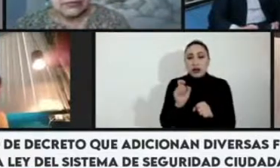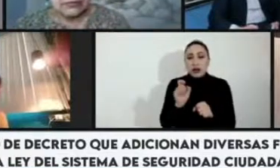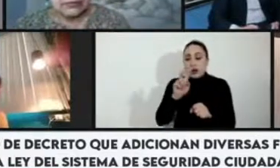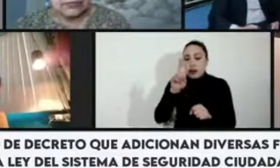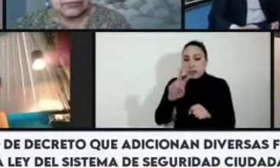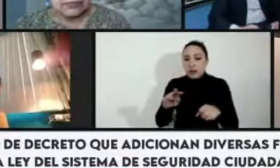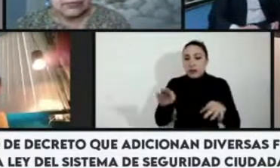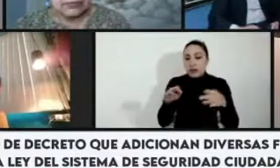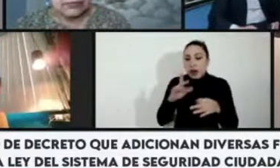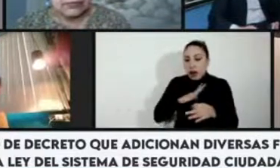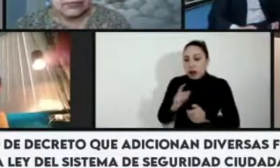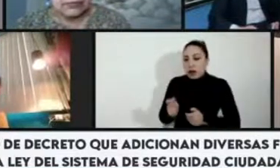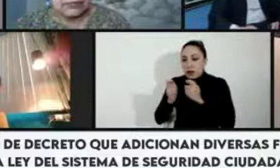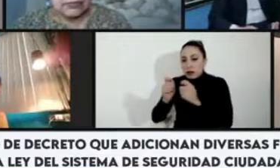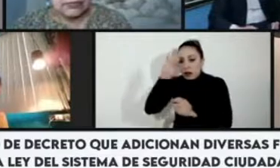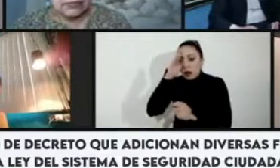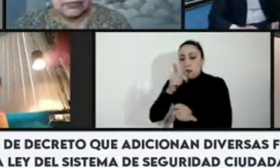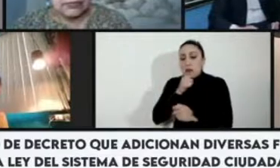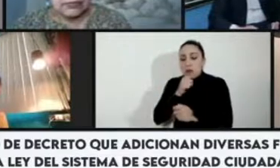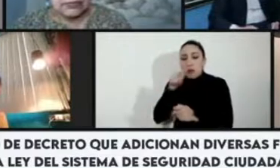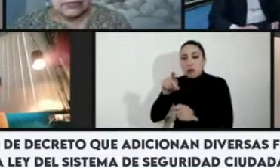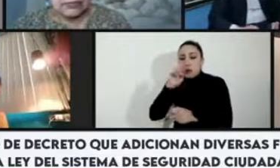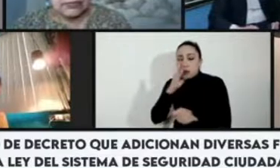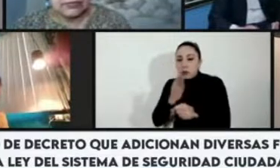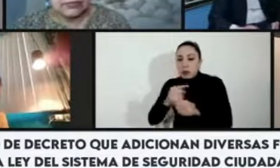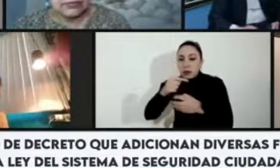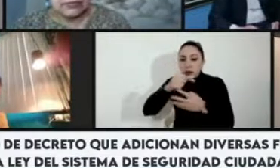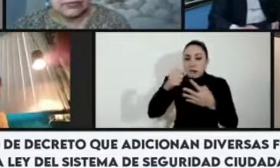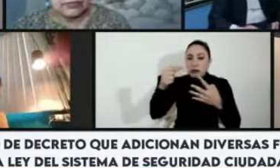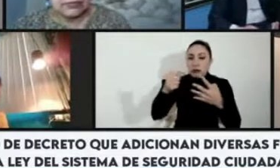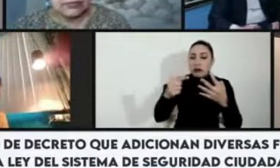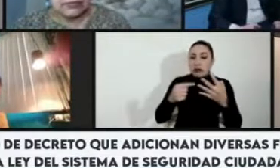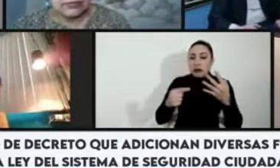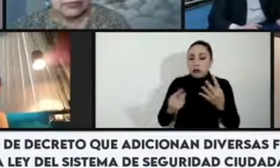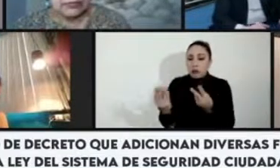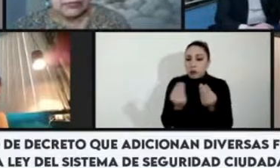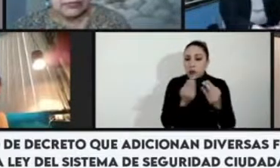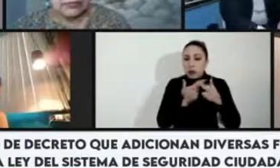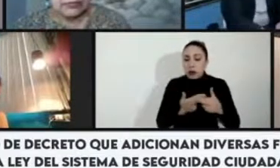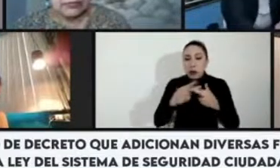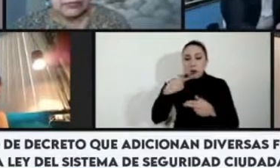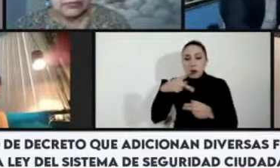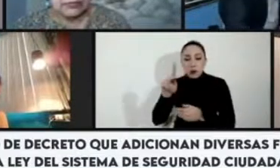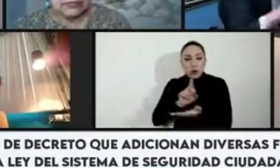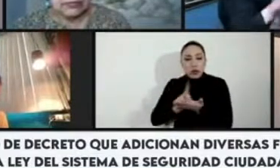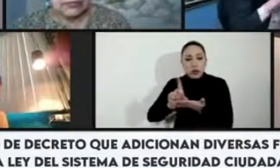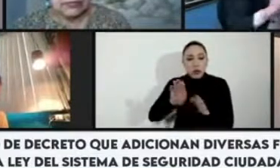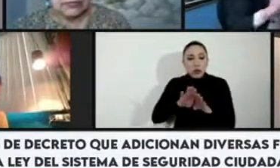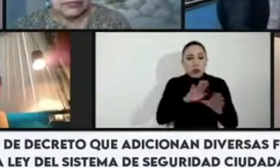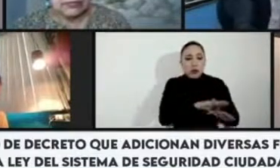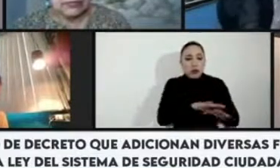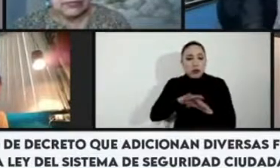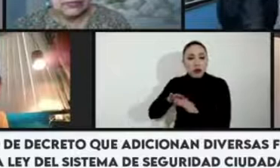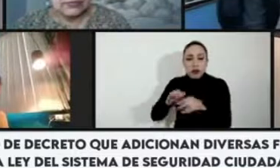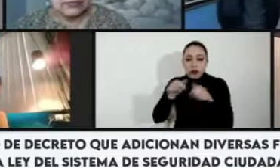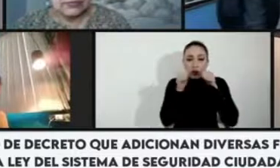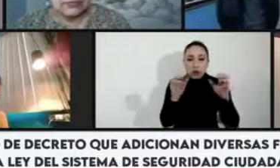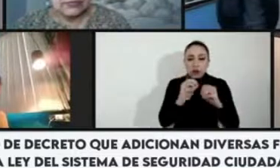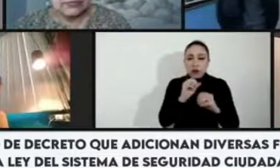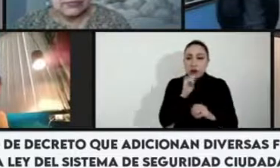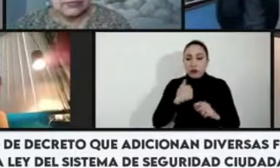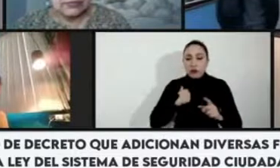las policías, se dejaron de lado los derechos que les asiente. Es cuanto, diputada